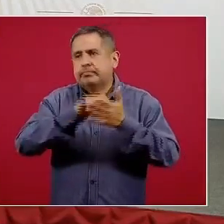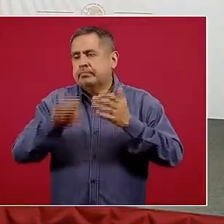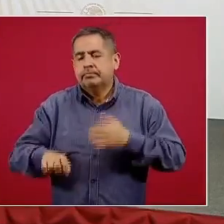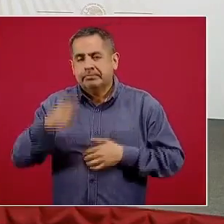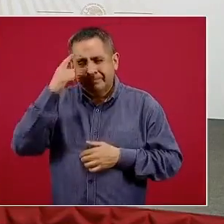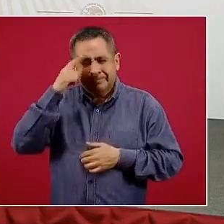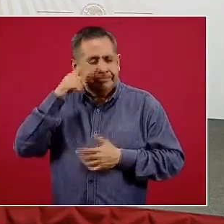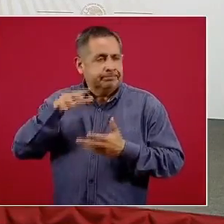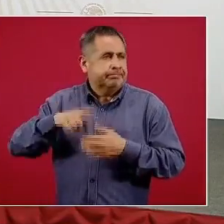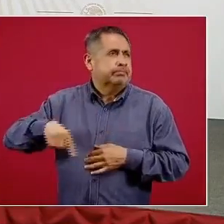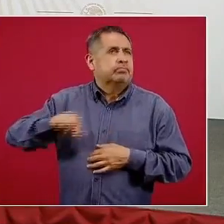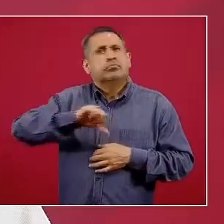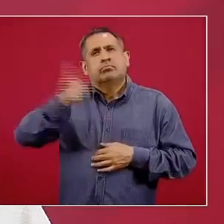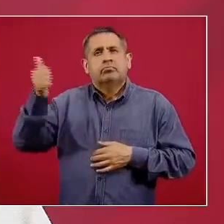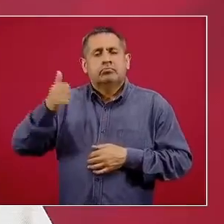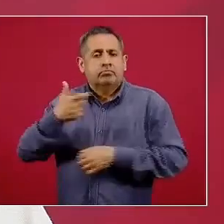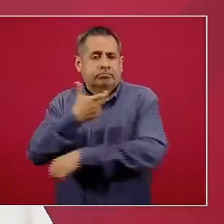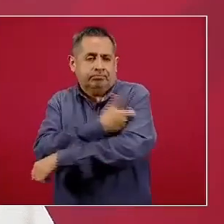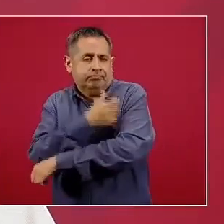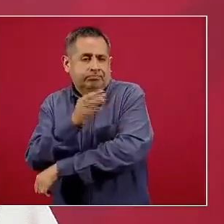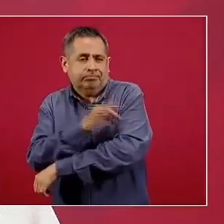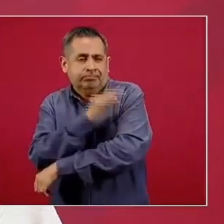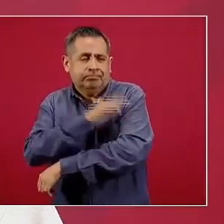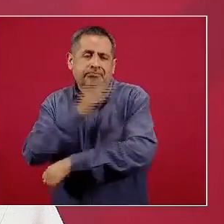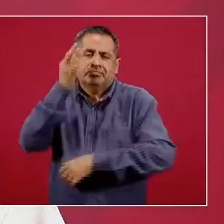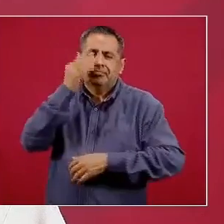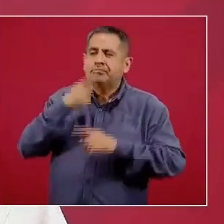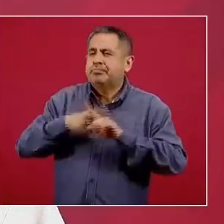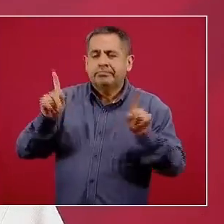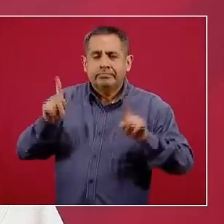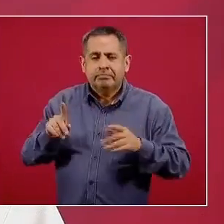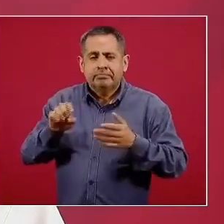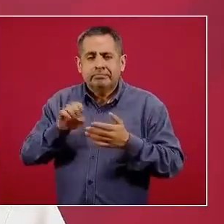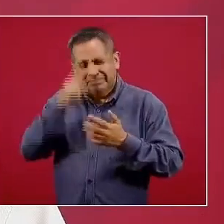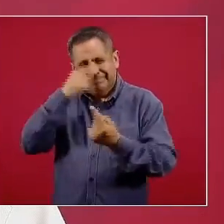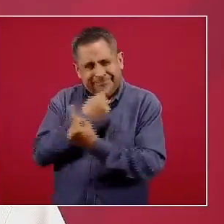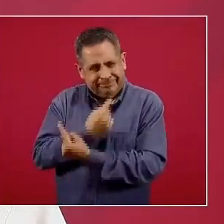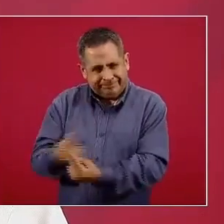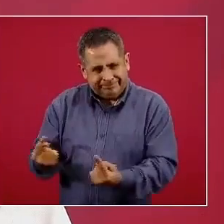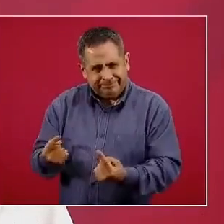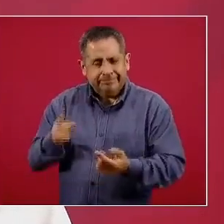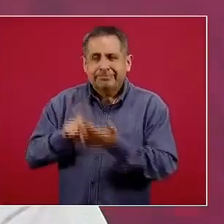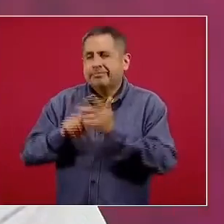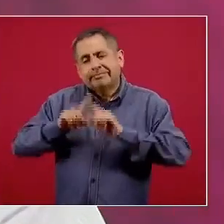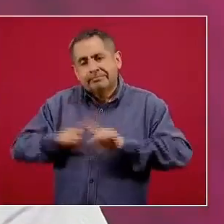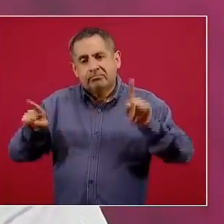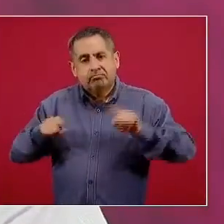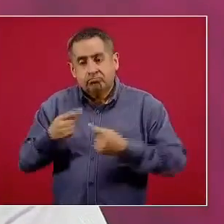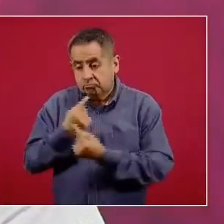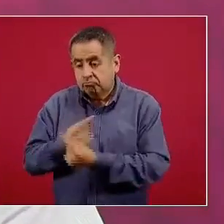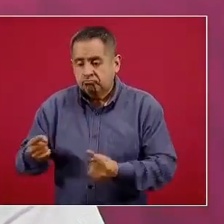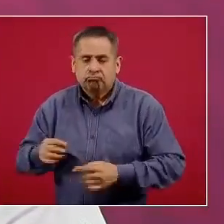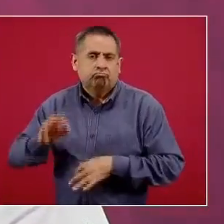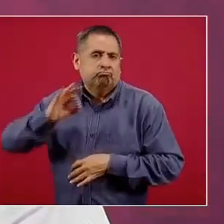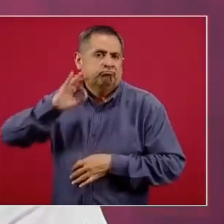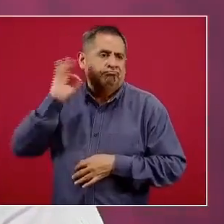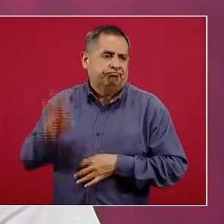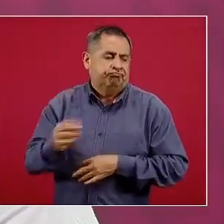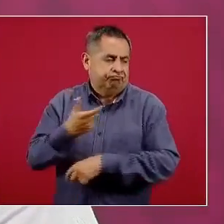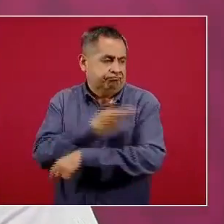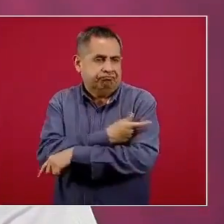la mayoría de las vacunas que se usan en el esquema de inmunización de la infancia, que tienen eficacias